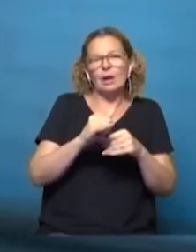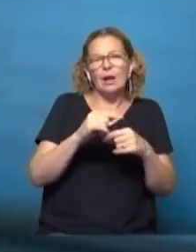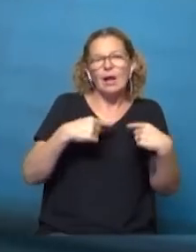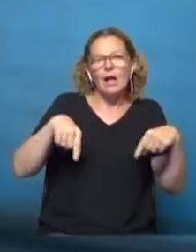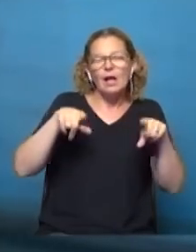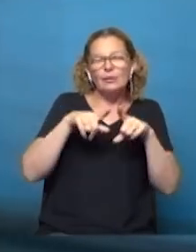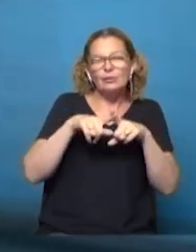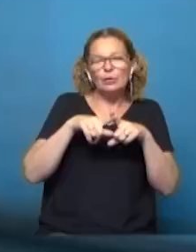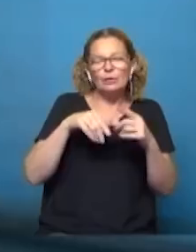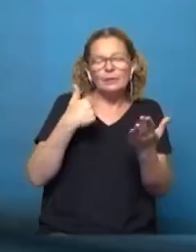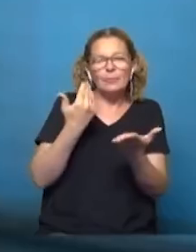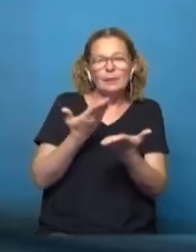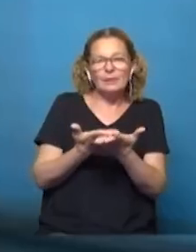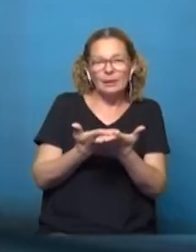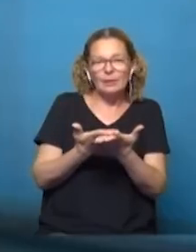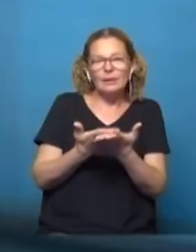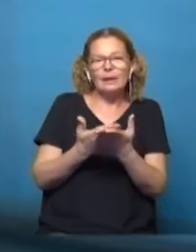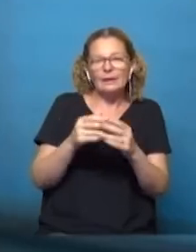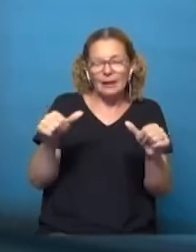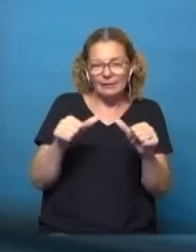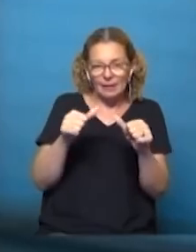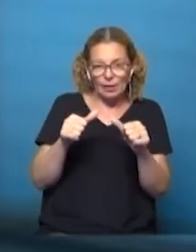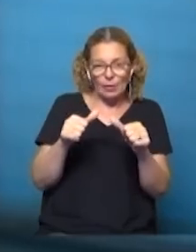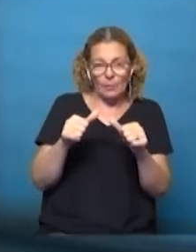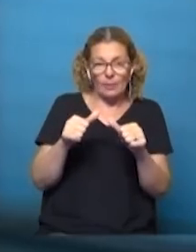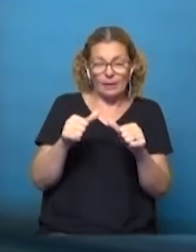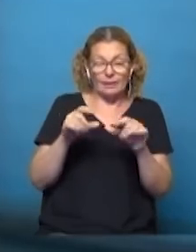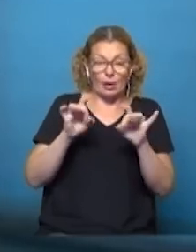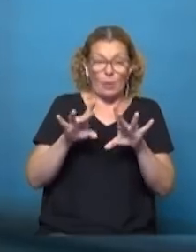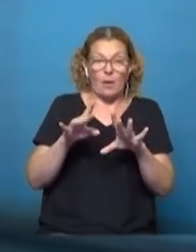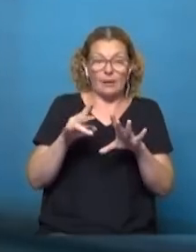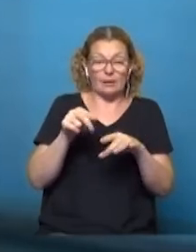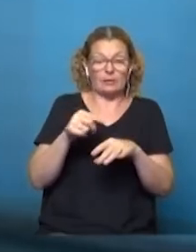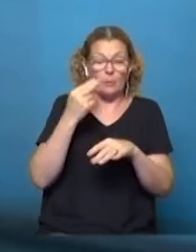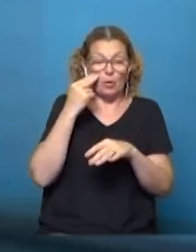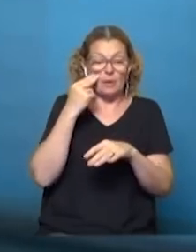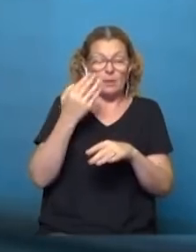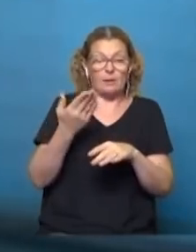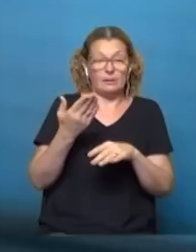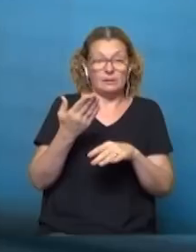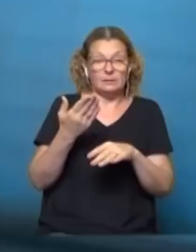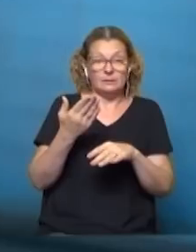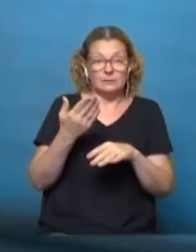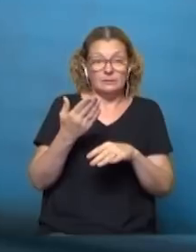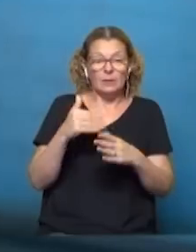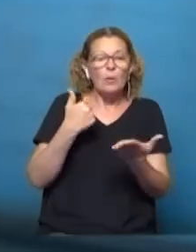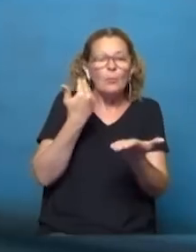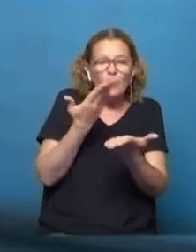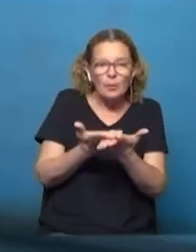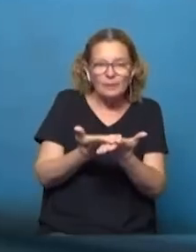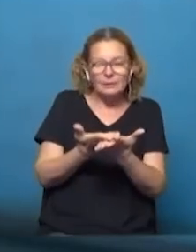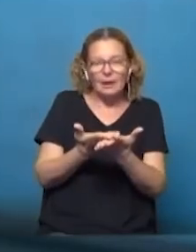todo lo que se está planteando que hay que hacerlo para evitar que sea normal que pasen estas cosas hay que quedar propuestas